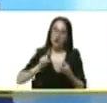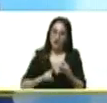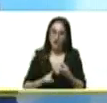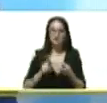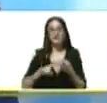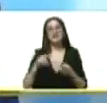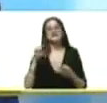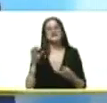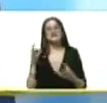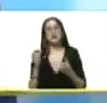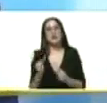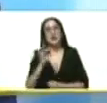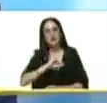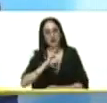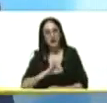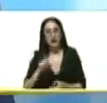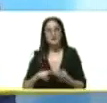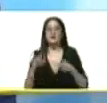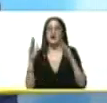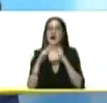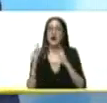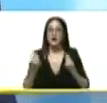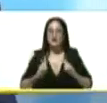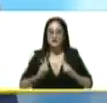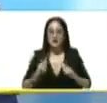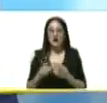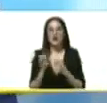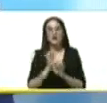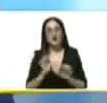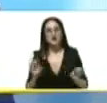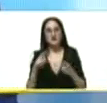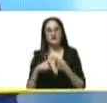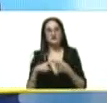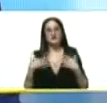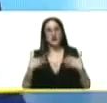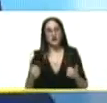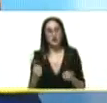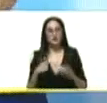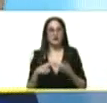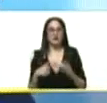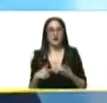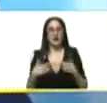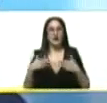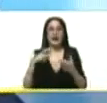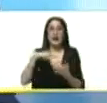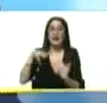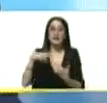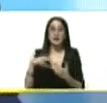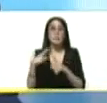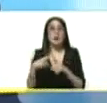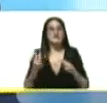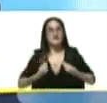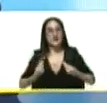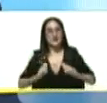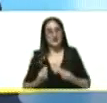la seguridad social, a la vivienda, a la educación, a la salud, a la recreación y a la vida en general.